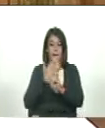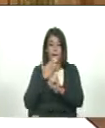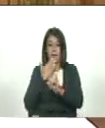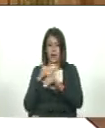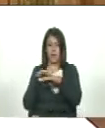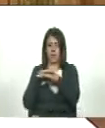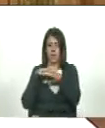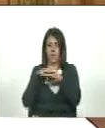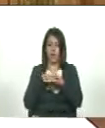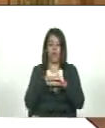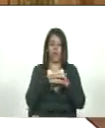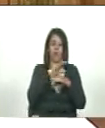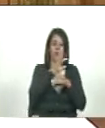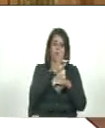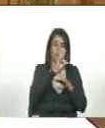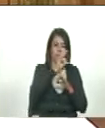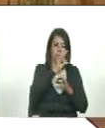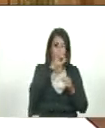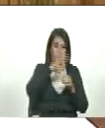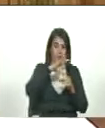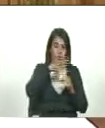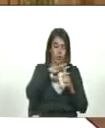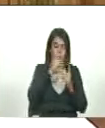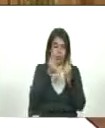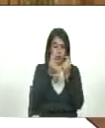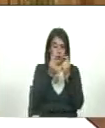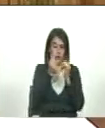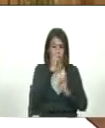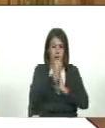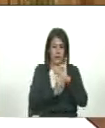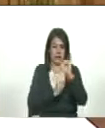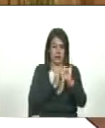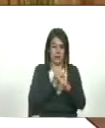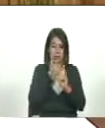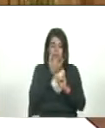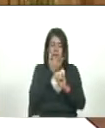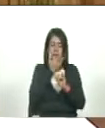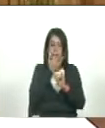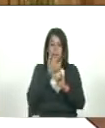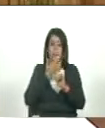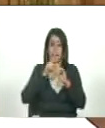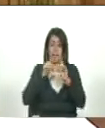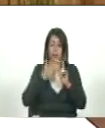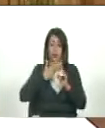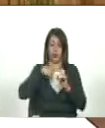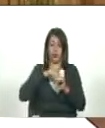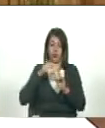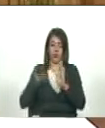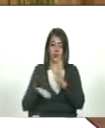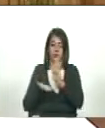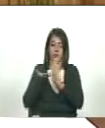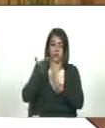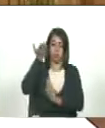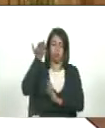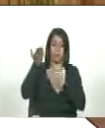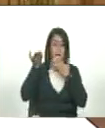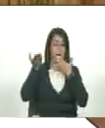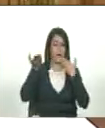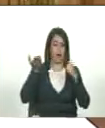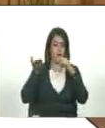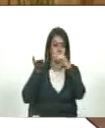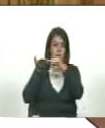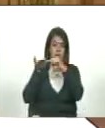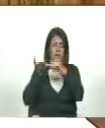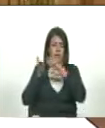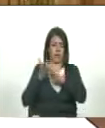fuente, pero sabemos que estamos por encima de estas proyecciones.